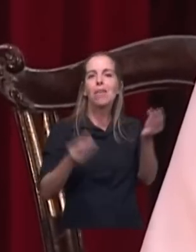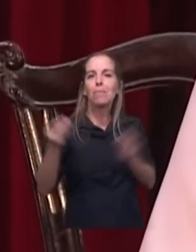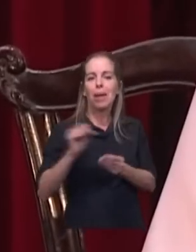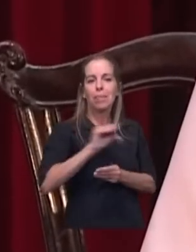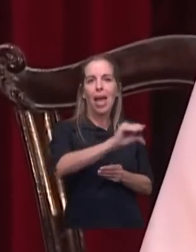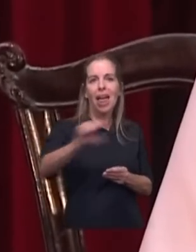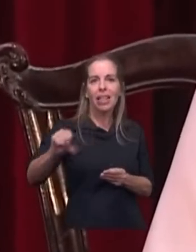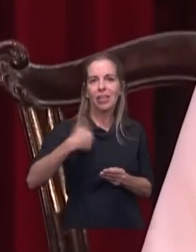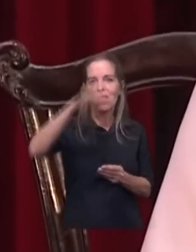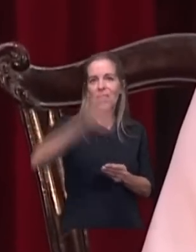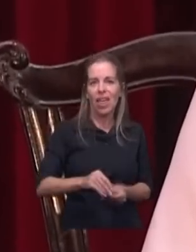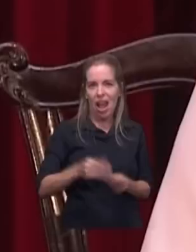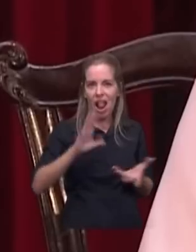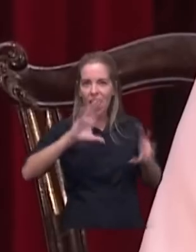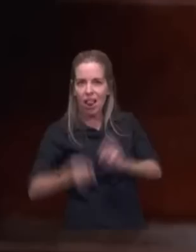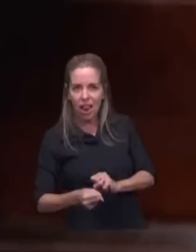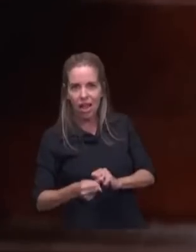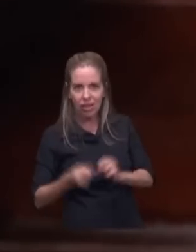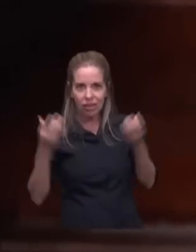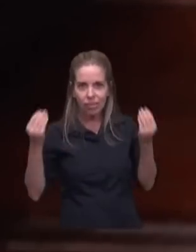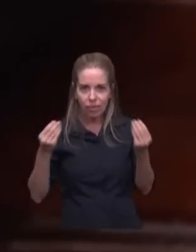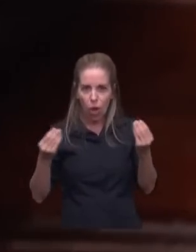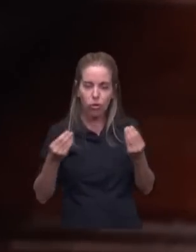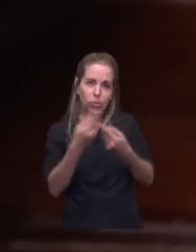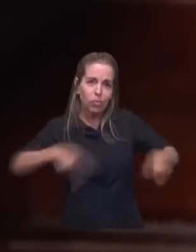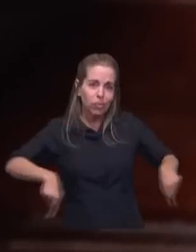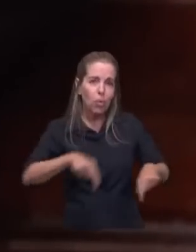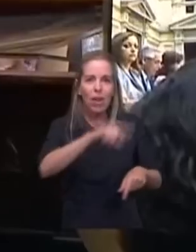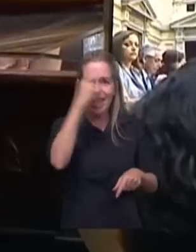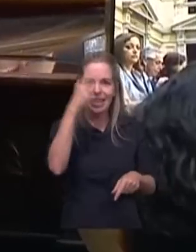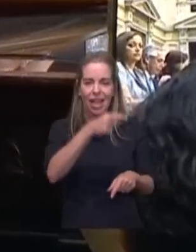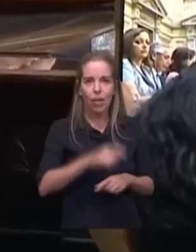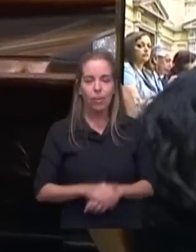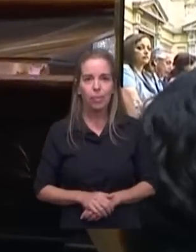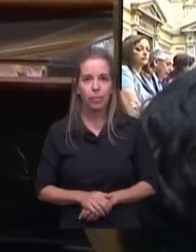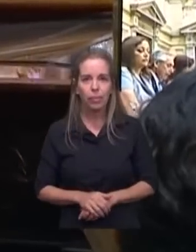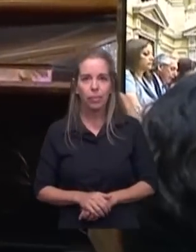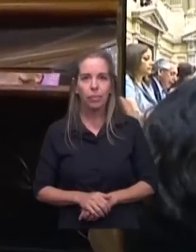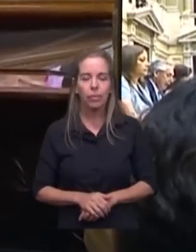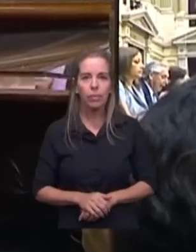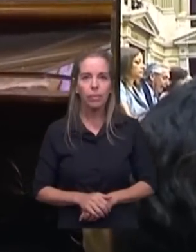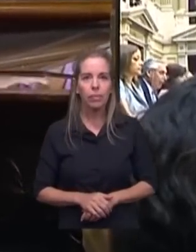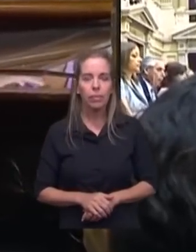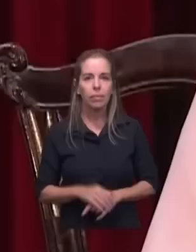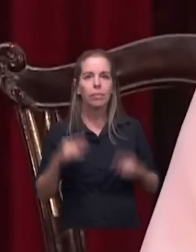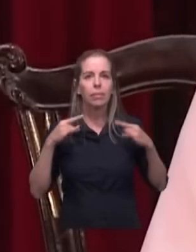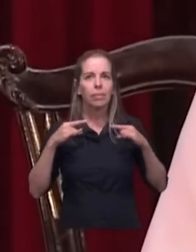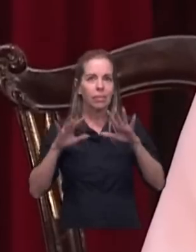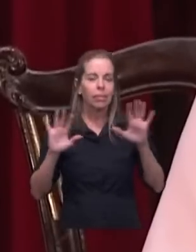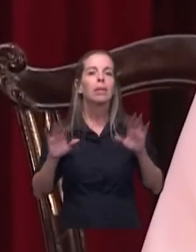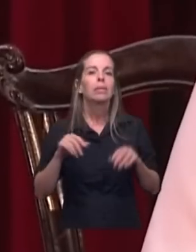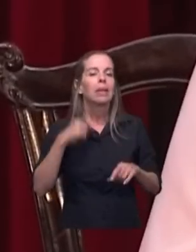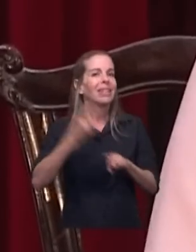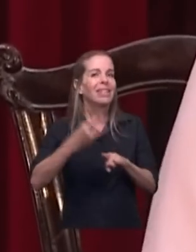Federal, causando un severo daño en las cuentas públicas del Estado Nacional. En cada oportunidad